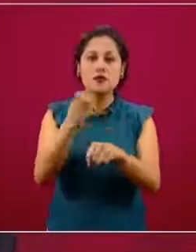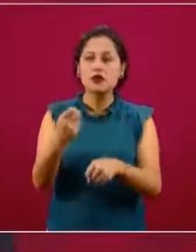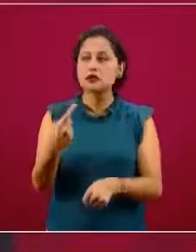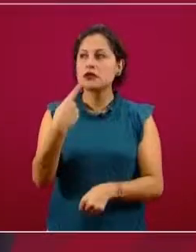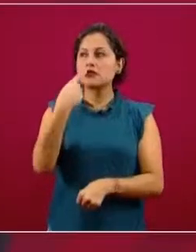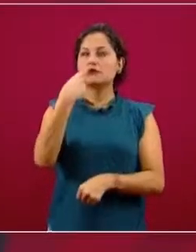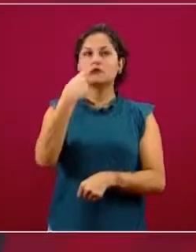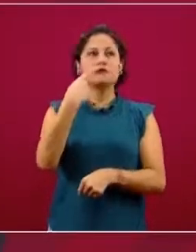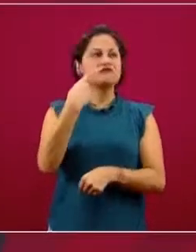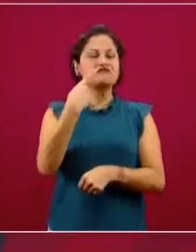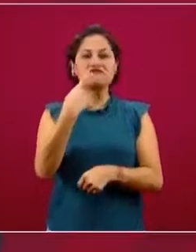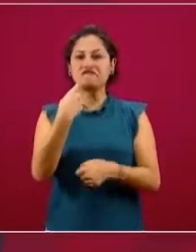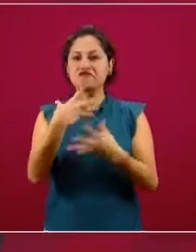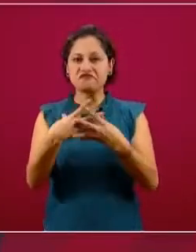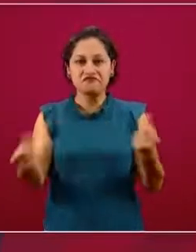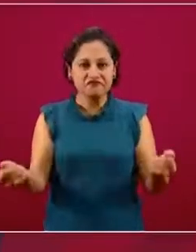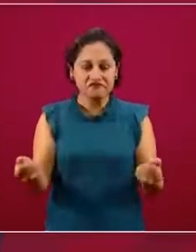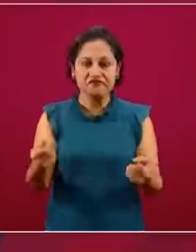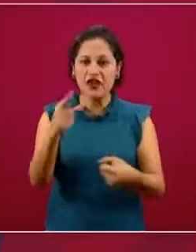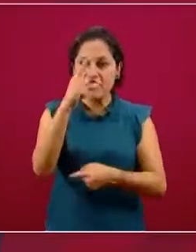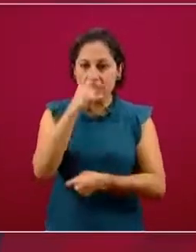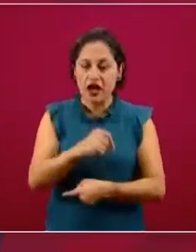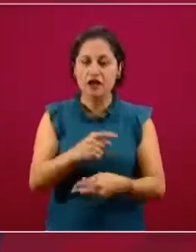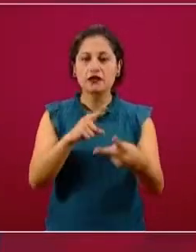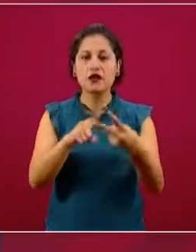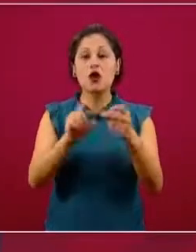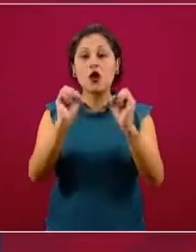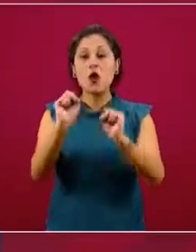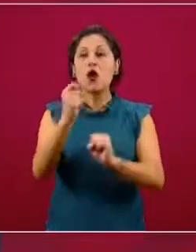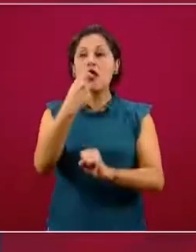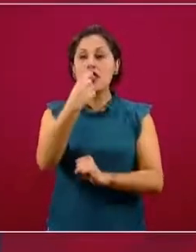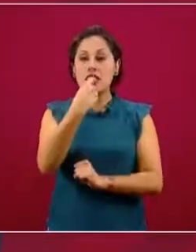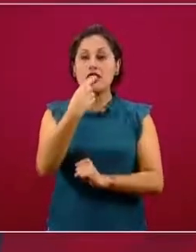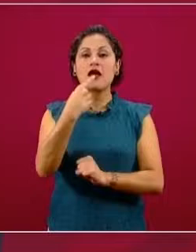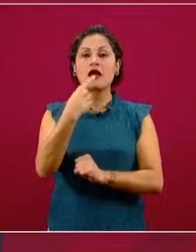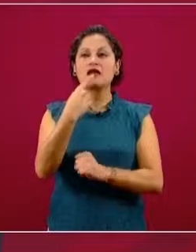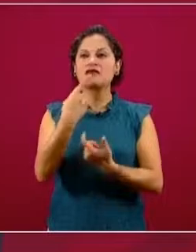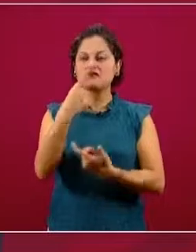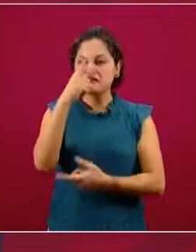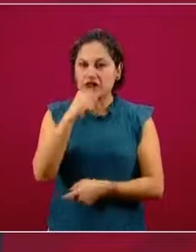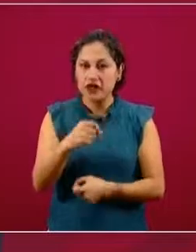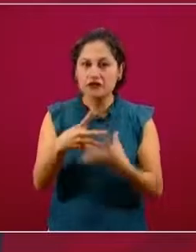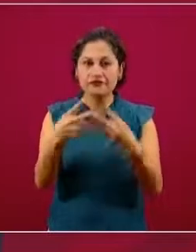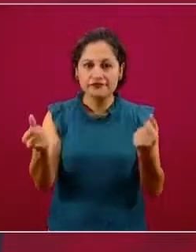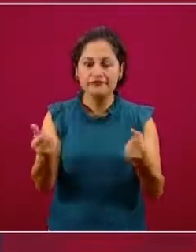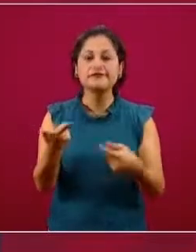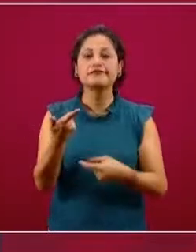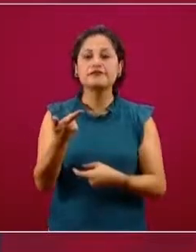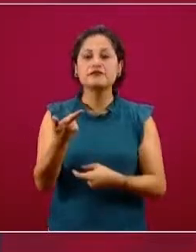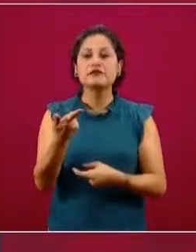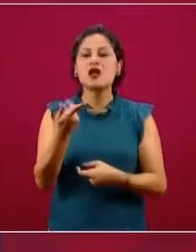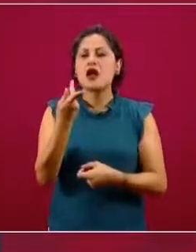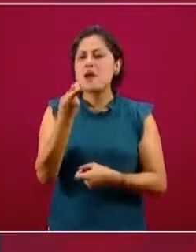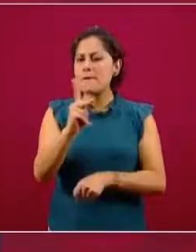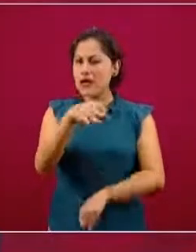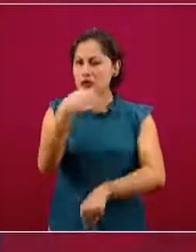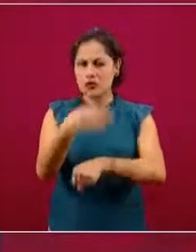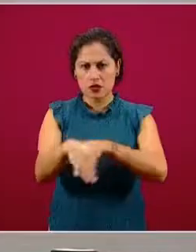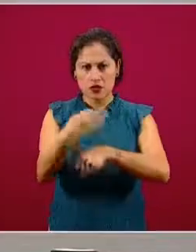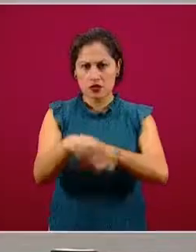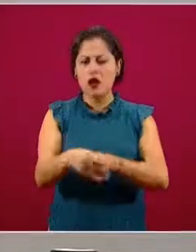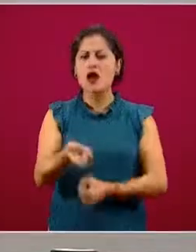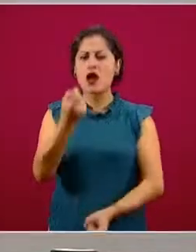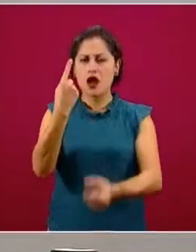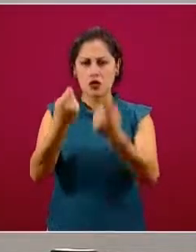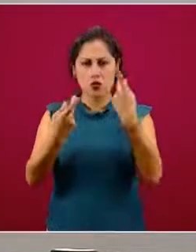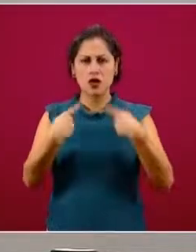del gusto. Generalmente es una pérdida temporal. En las personas que se recuperan pueden pasar algunas semanas, a